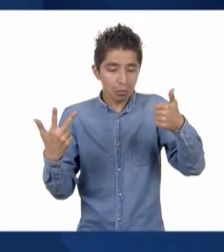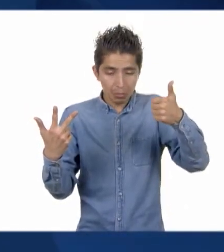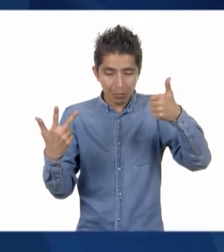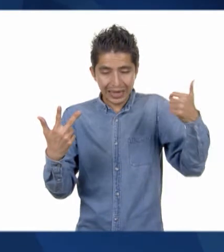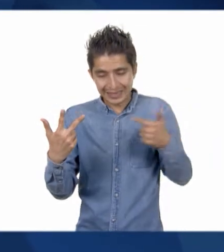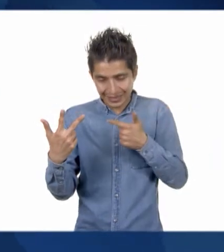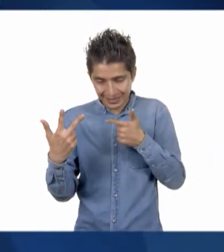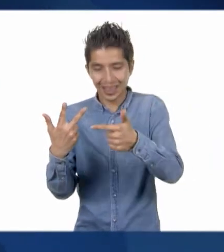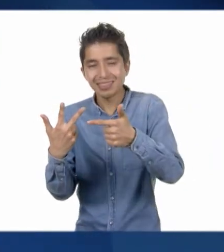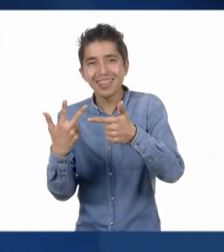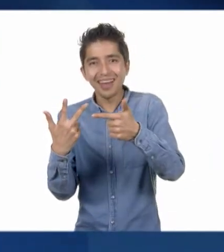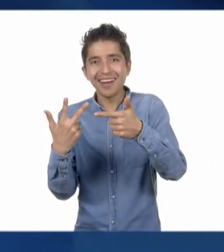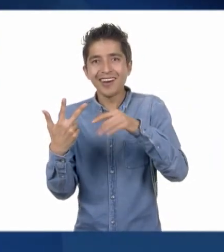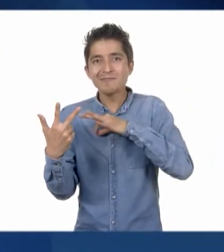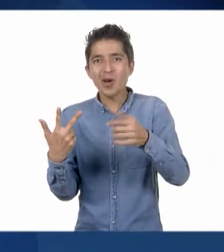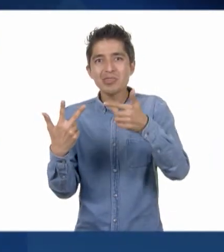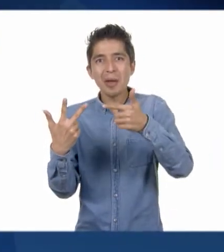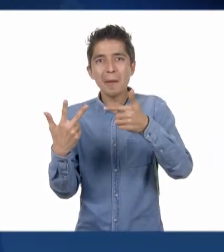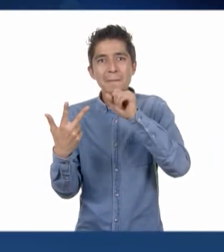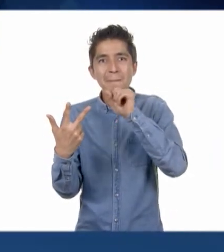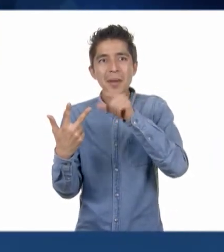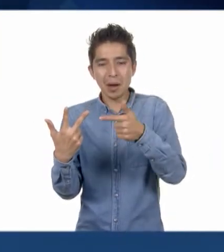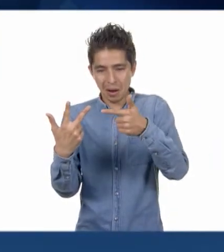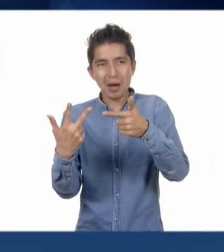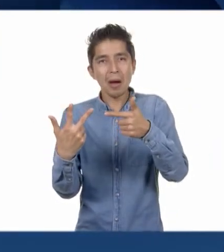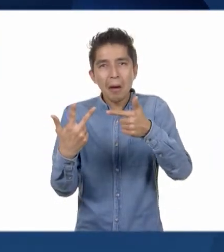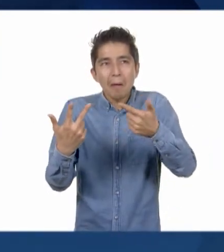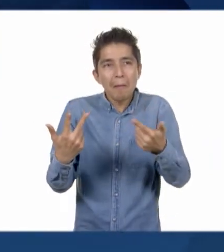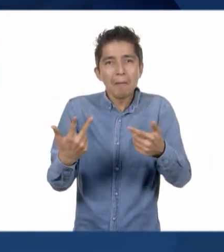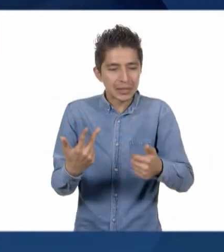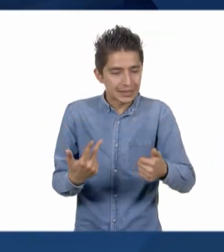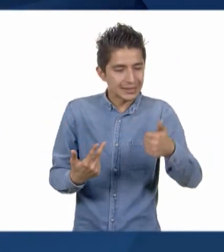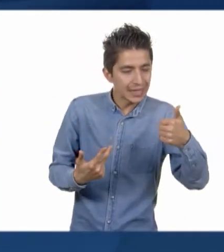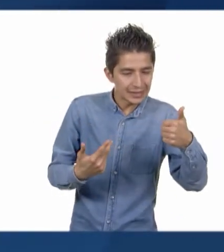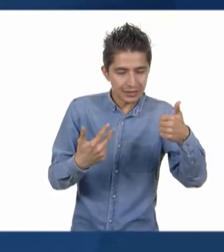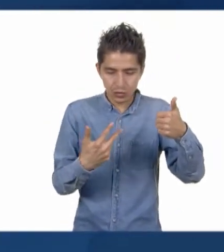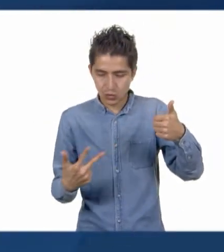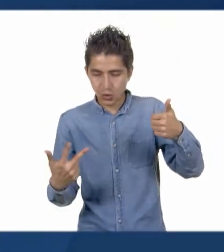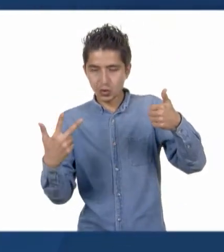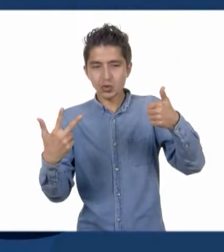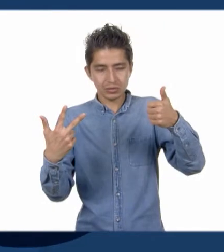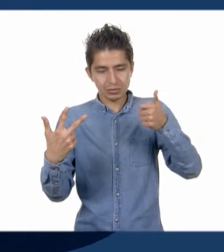7 en medio y a la misma distancia entre el 6 y el 8.